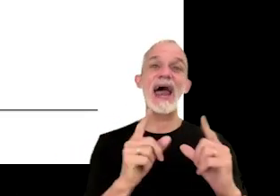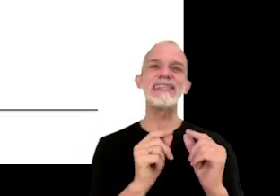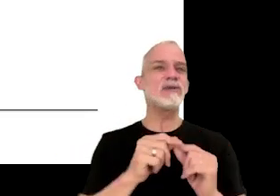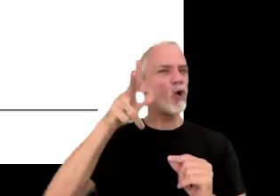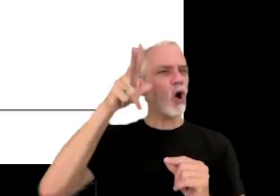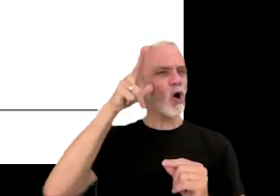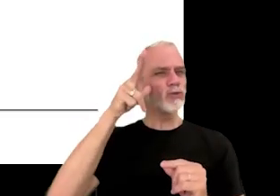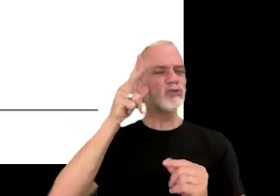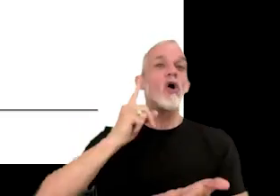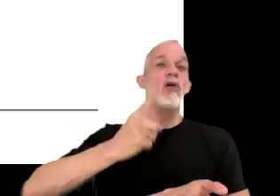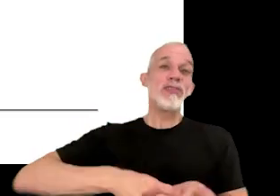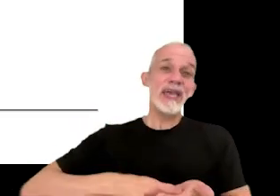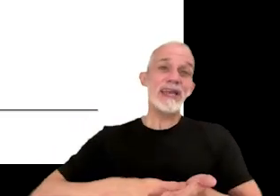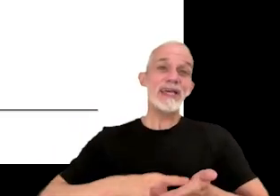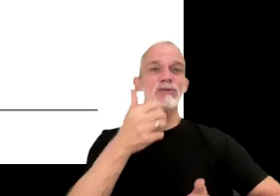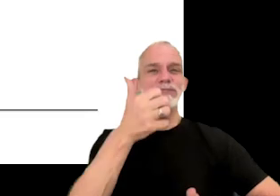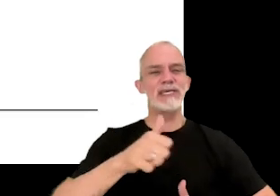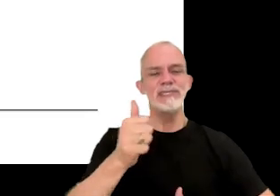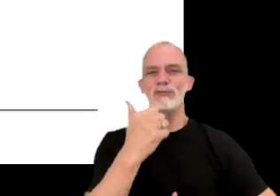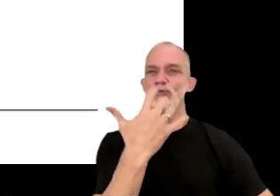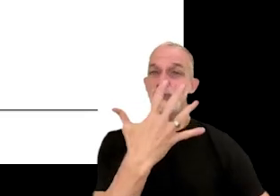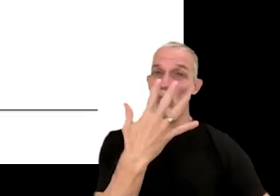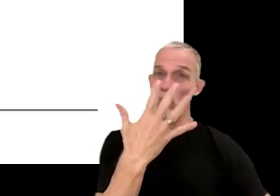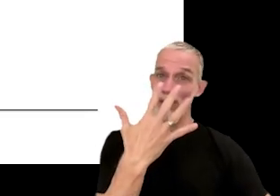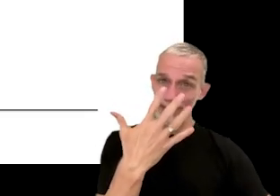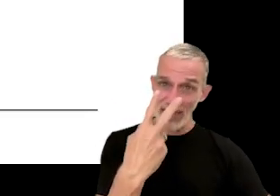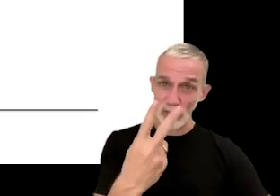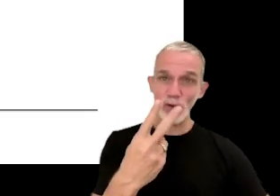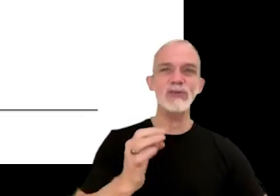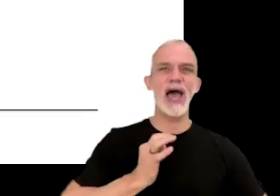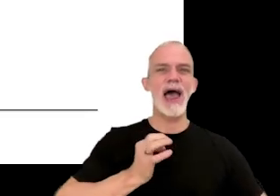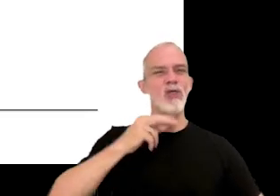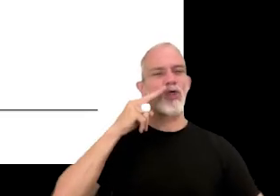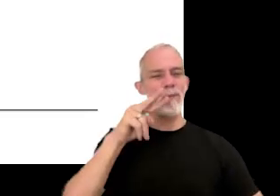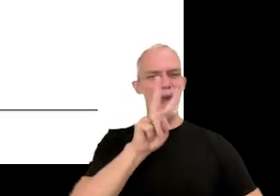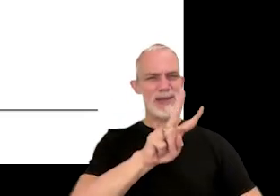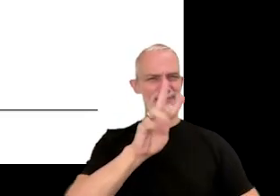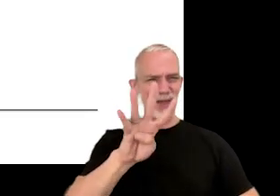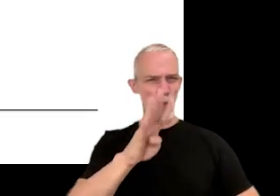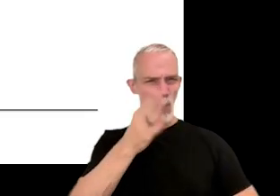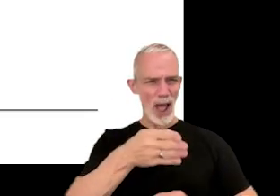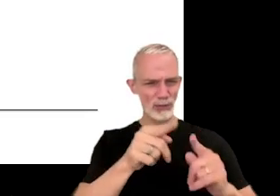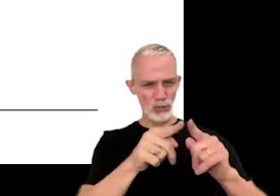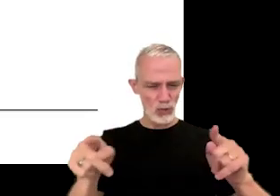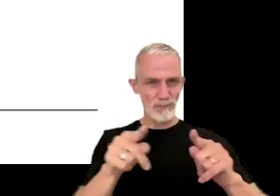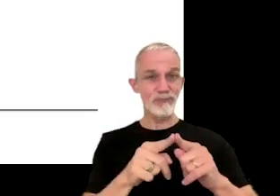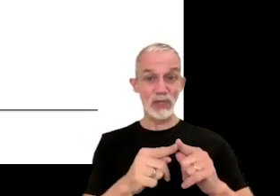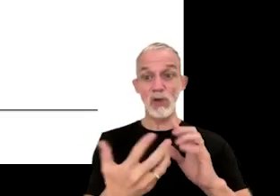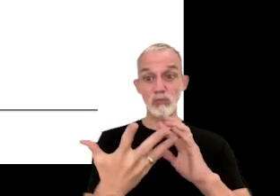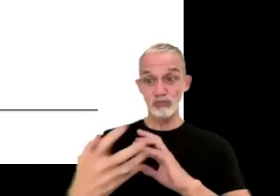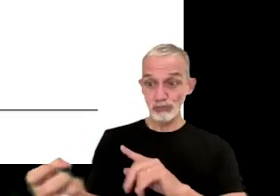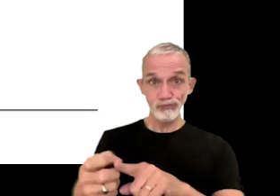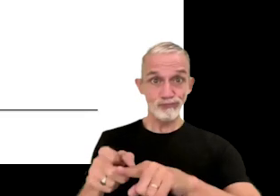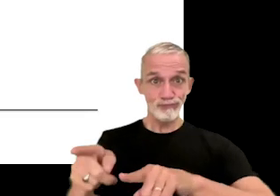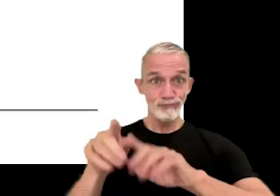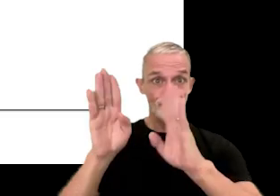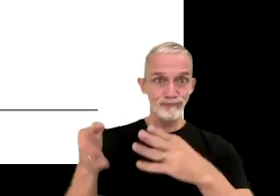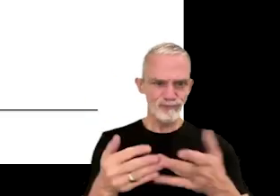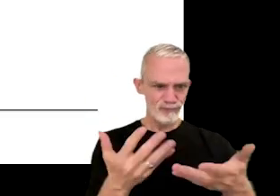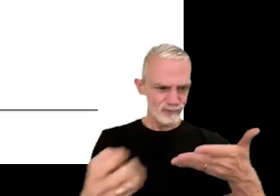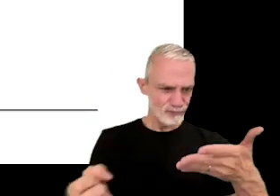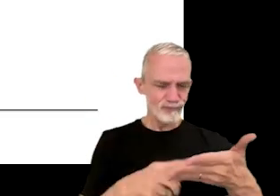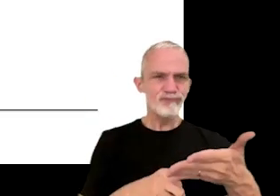decreto 652 del 2024, donde las retenciones practicadas siguiendo